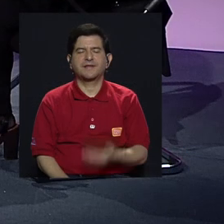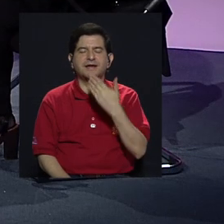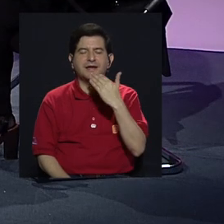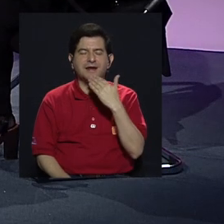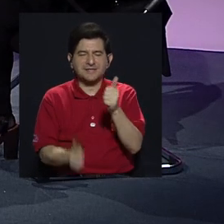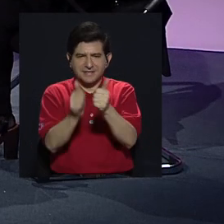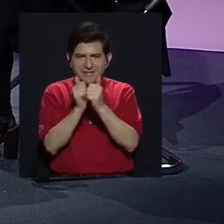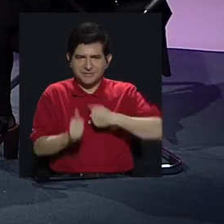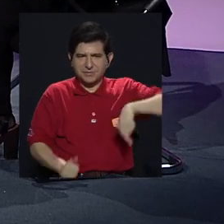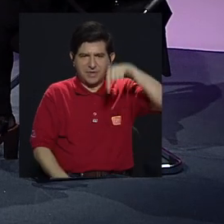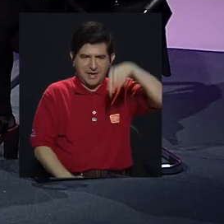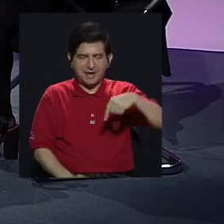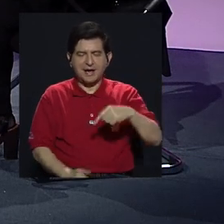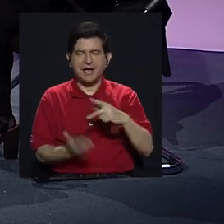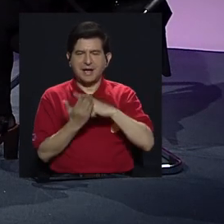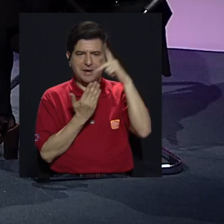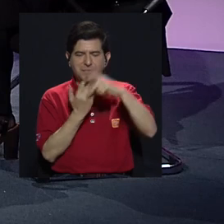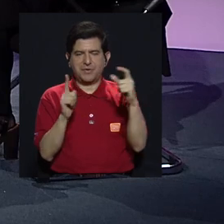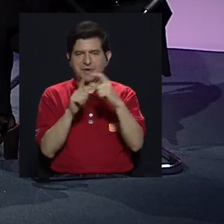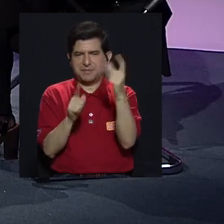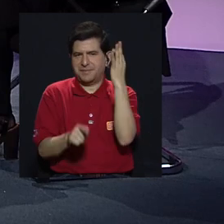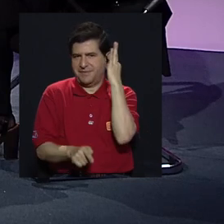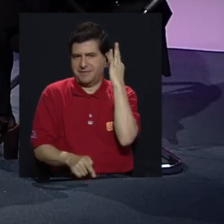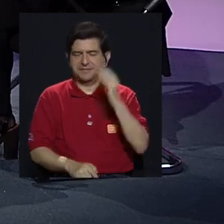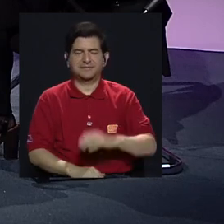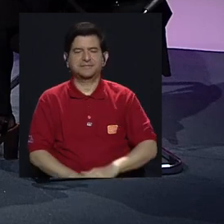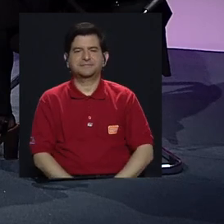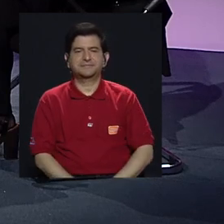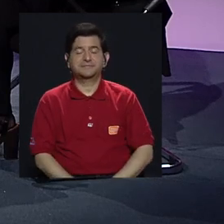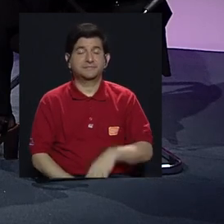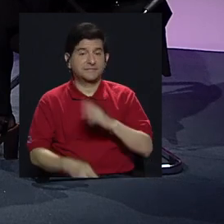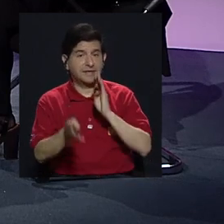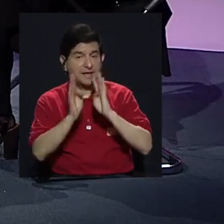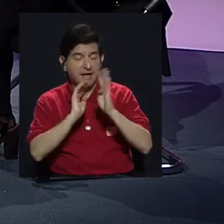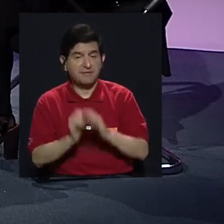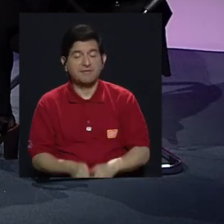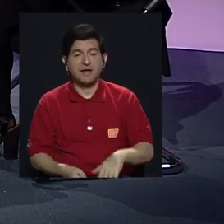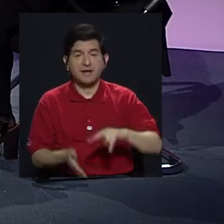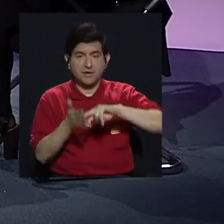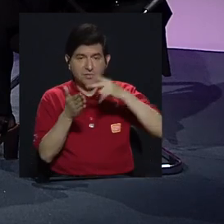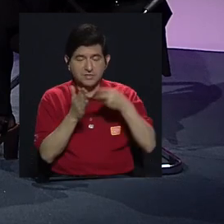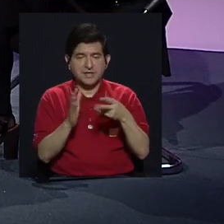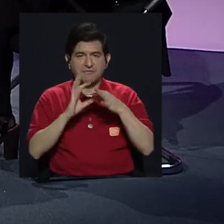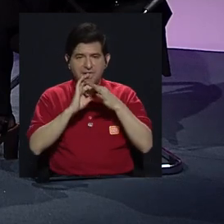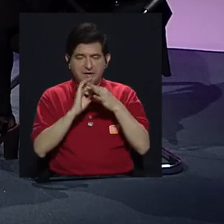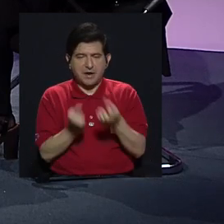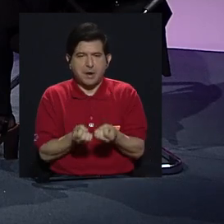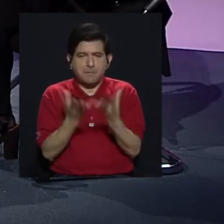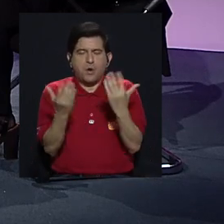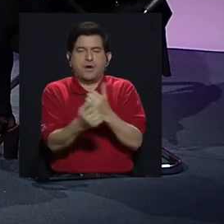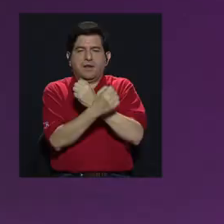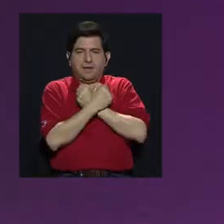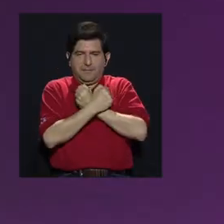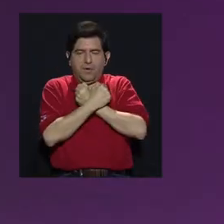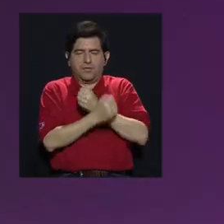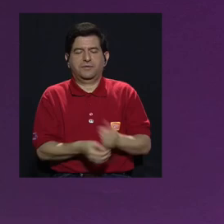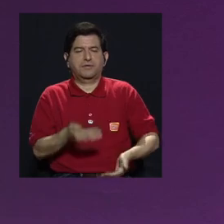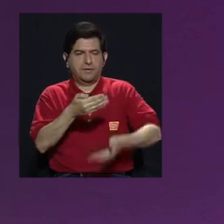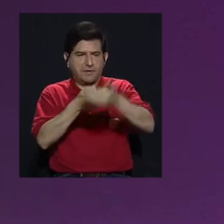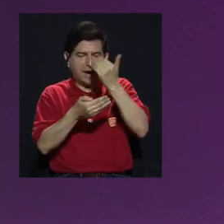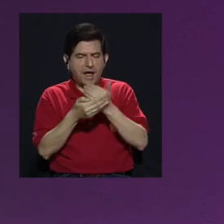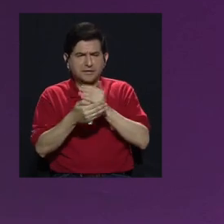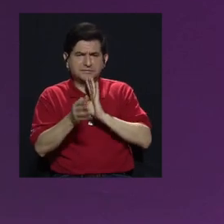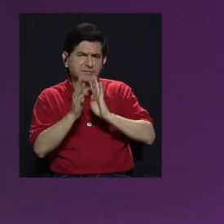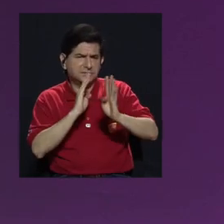Gracias por acompañarnos. Estamos aquí en su programa Palabra de Mujer. Hablamos sobre lo que son relaciones poliamorosas. Antes